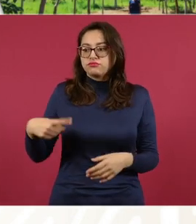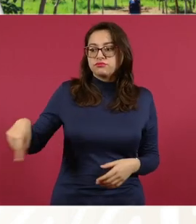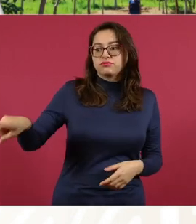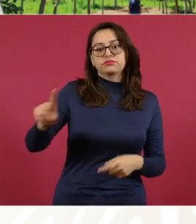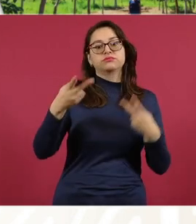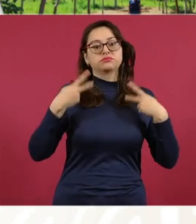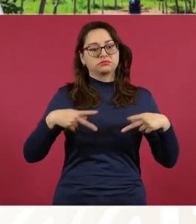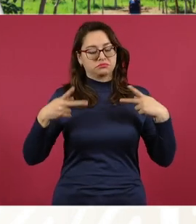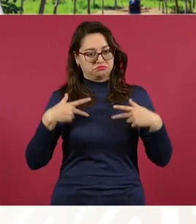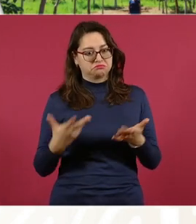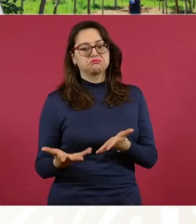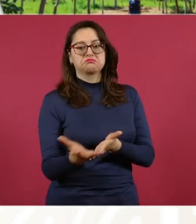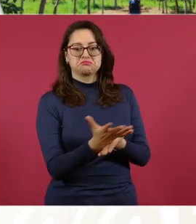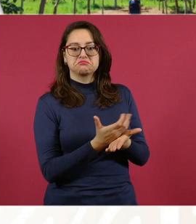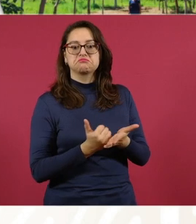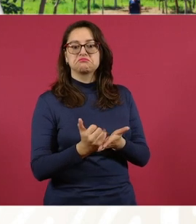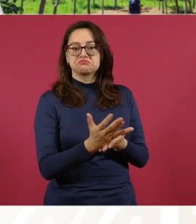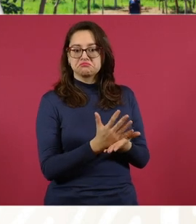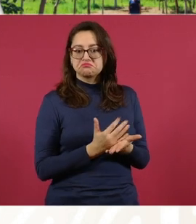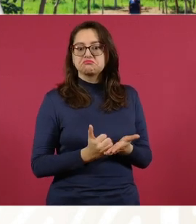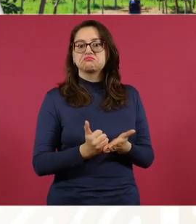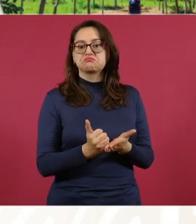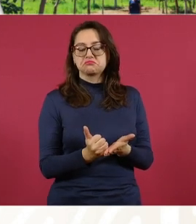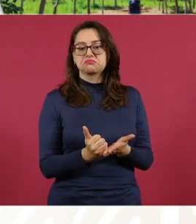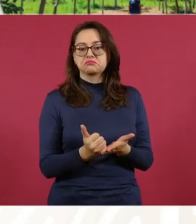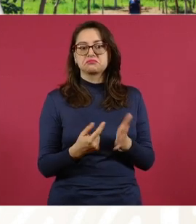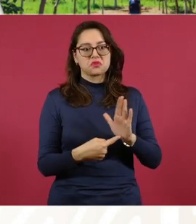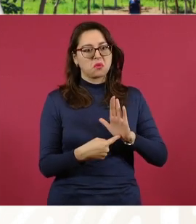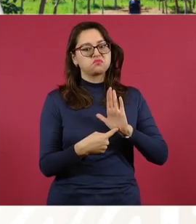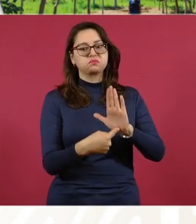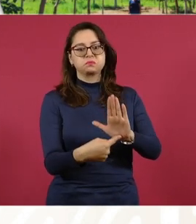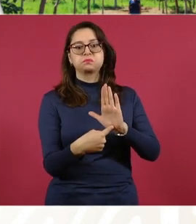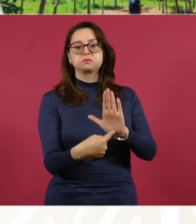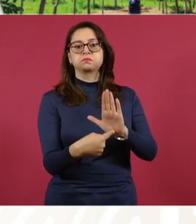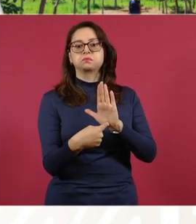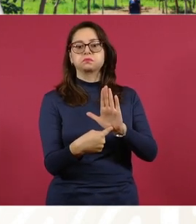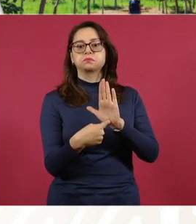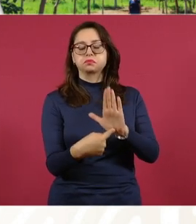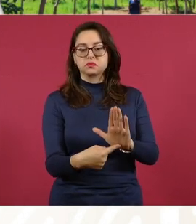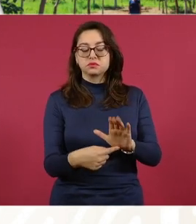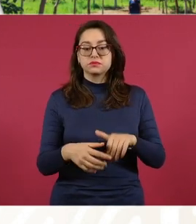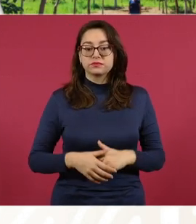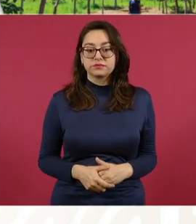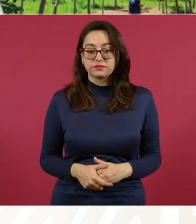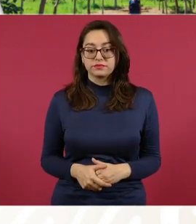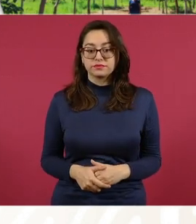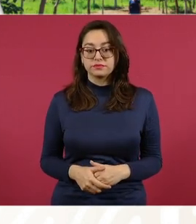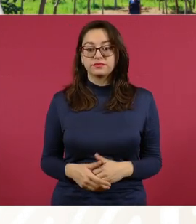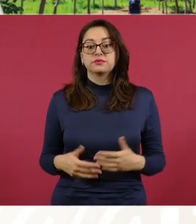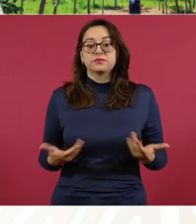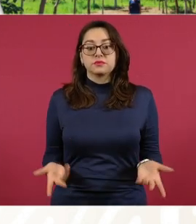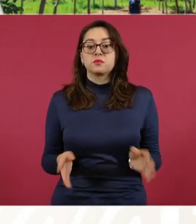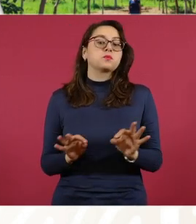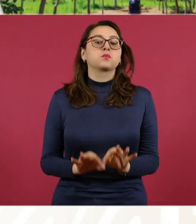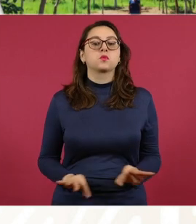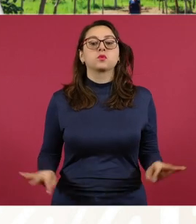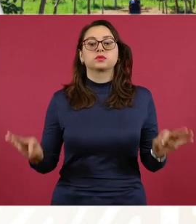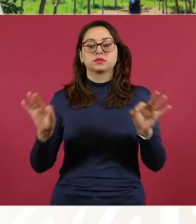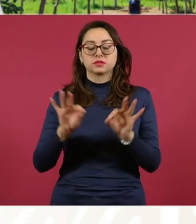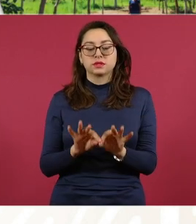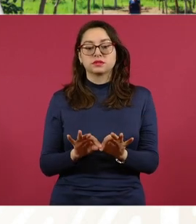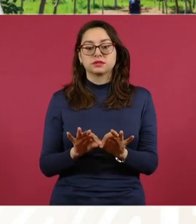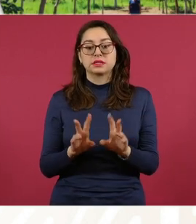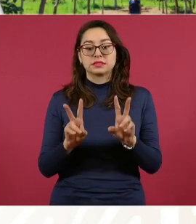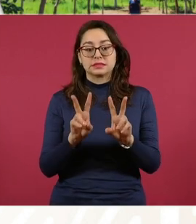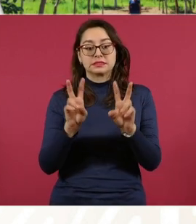campesinos. Para consolidar la producción sustentable, iniciaremos el registro